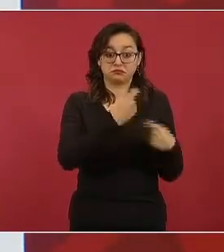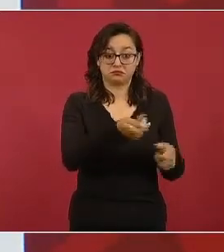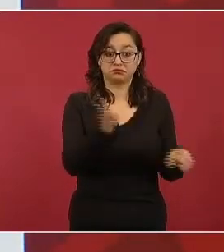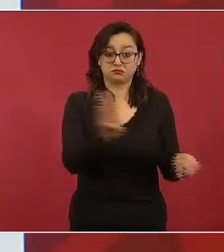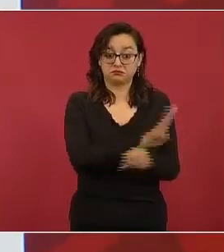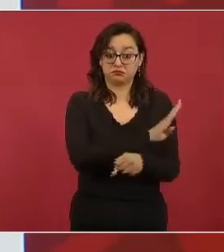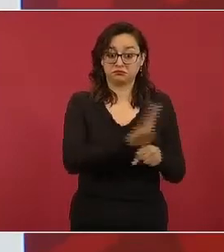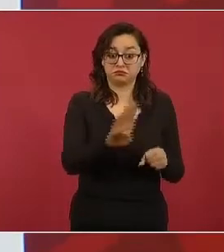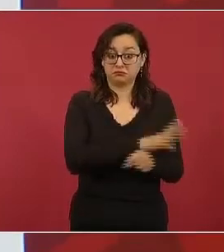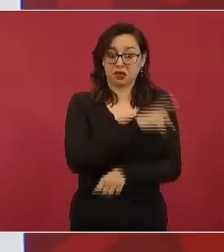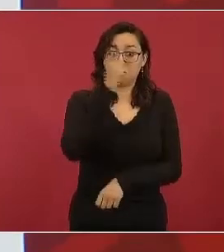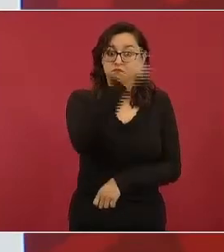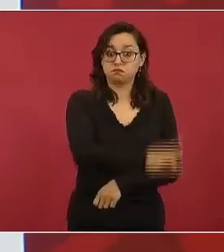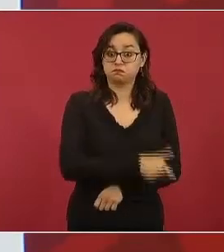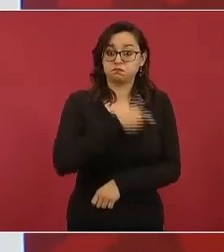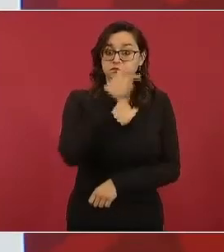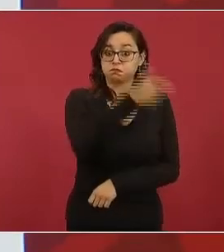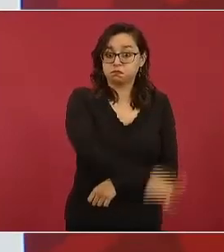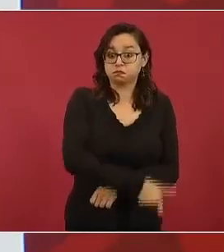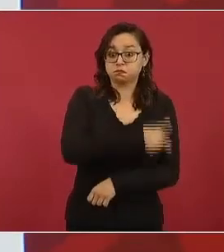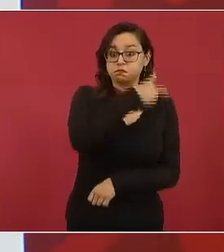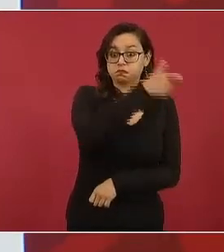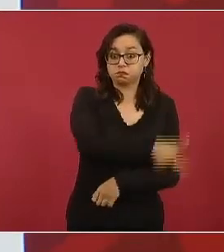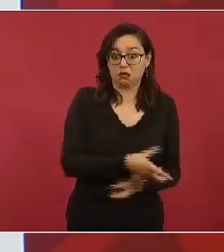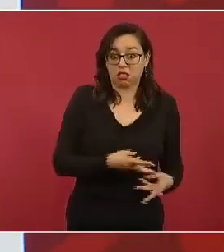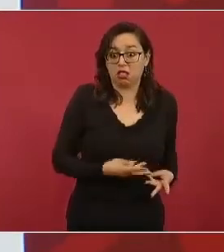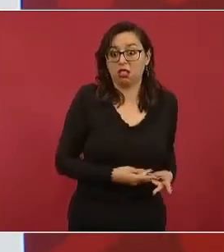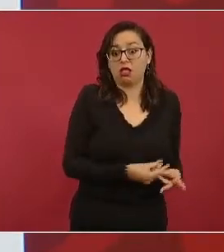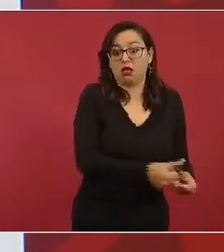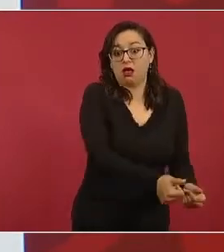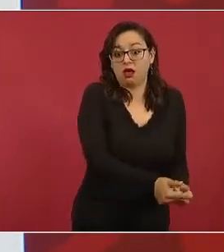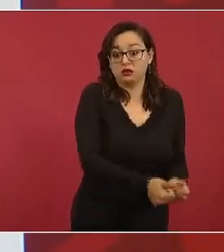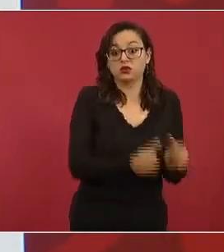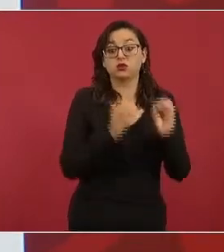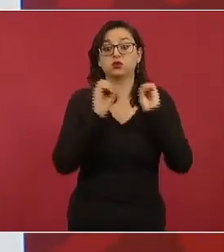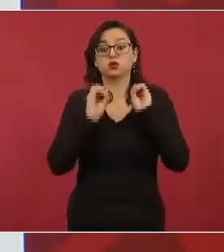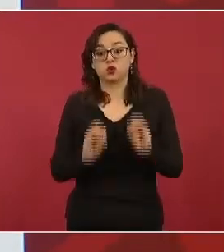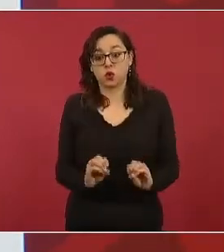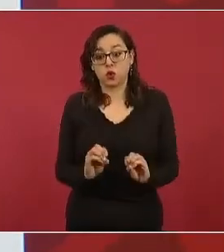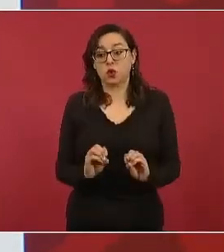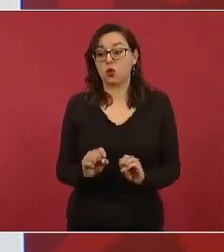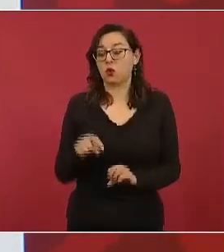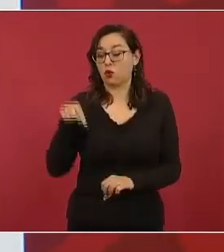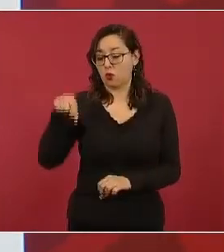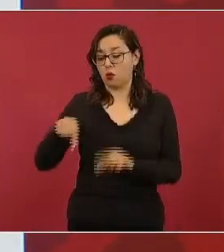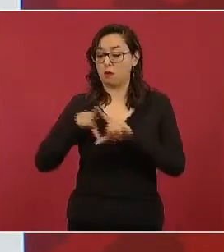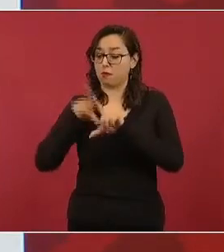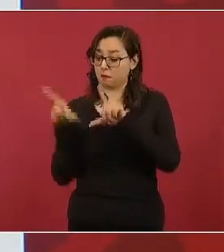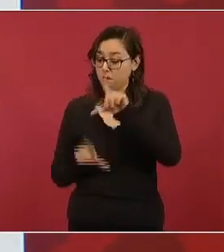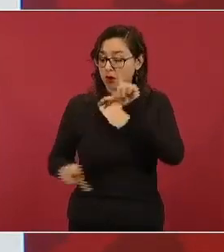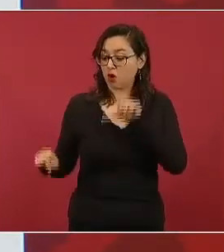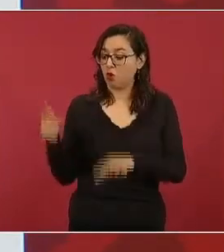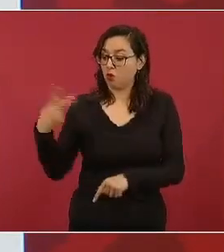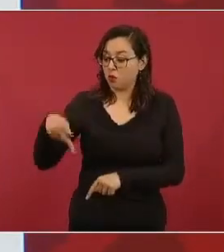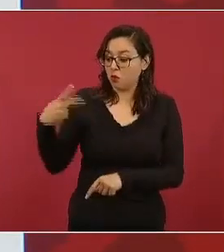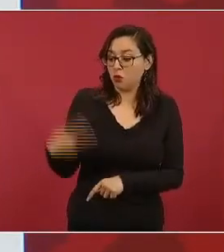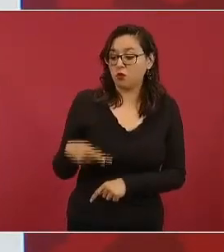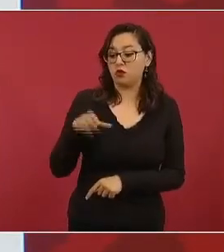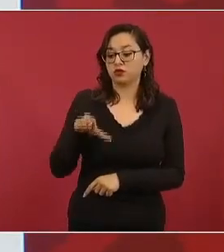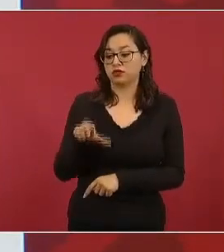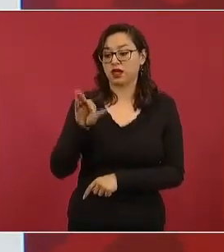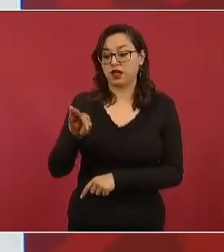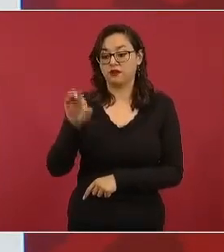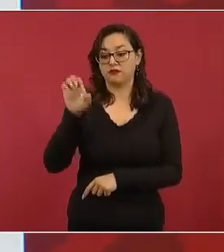subsidios, o están a favor de que se fortalezca la Comisión Federal